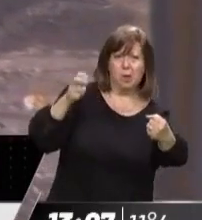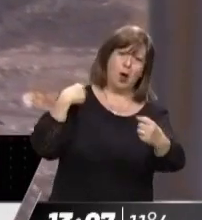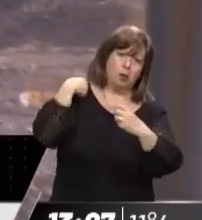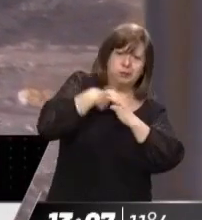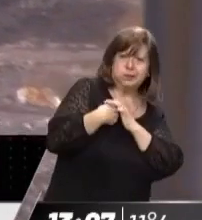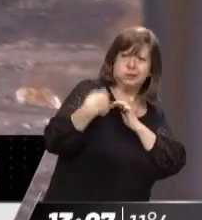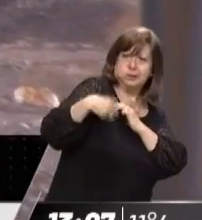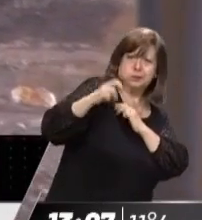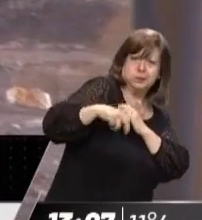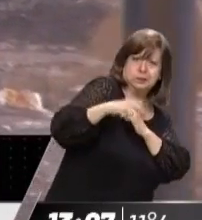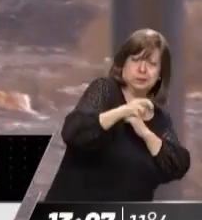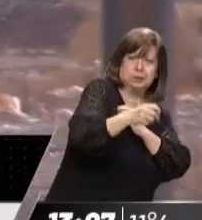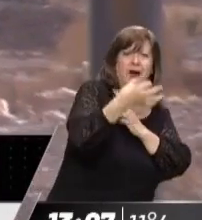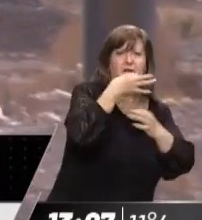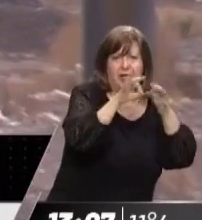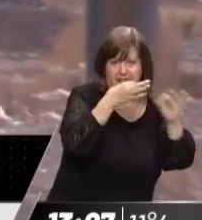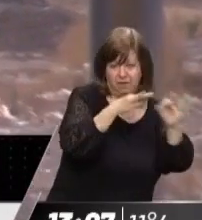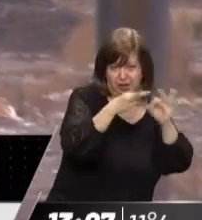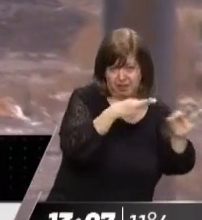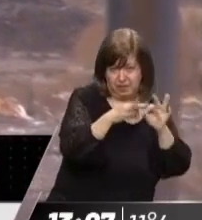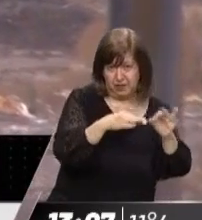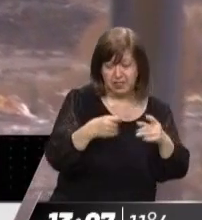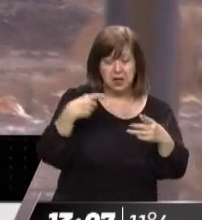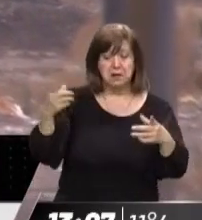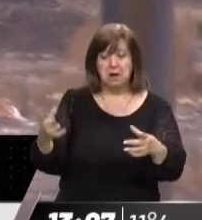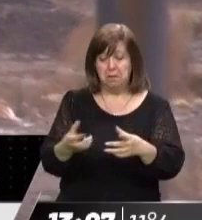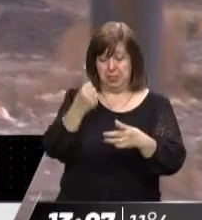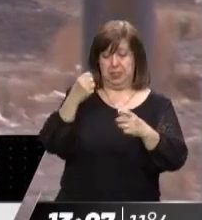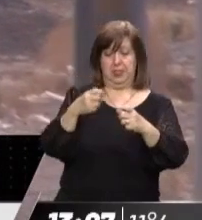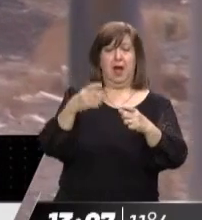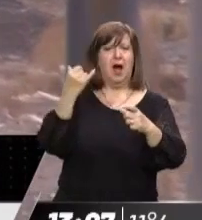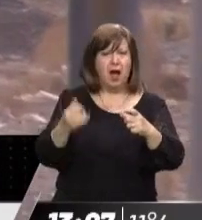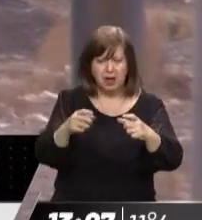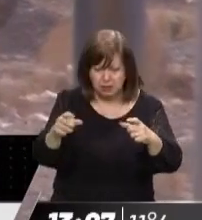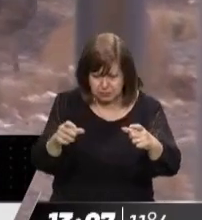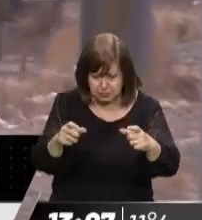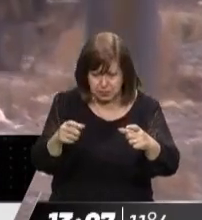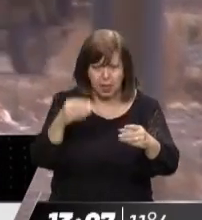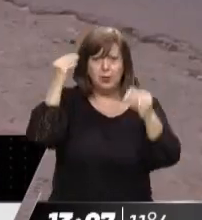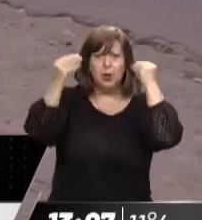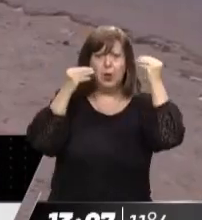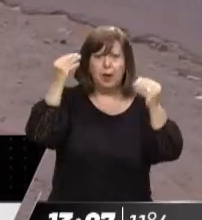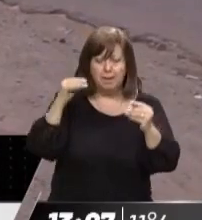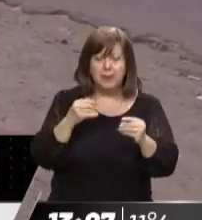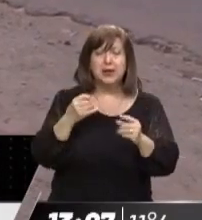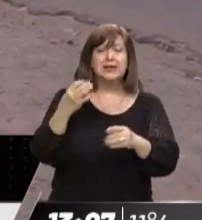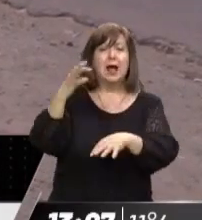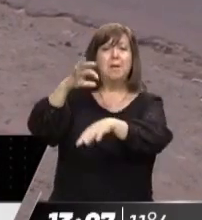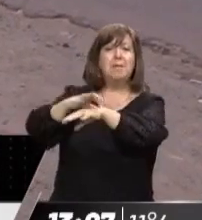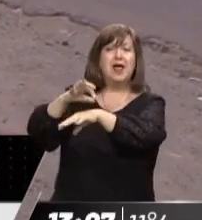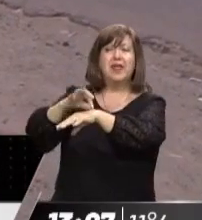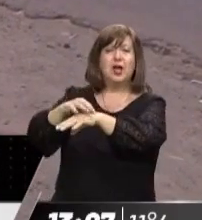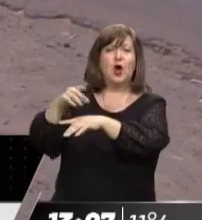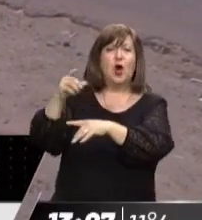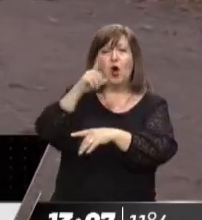hombro y llevados a la Chacarita. Entre los residuos se encuentra de todo. Hoy surge la preocupación de profesionales de salud mental